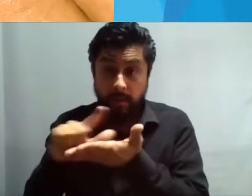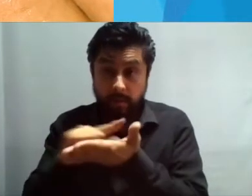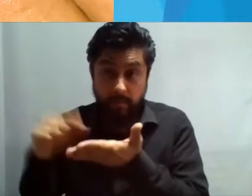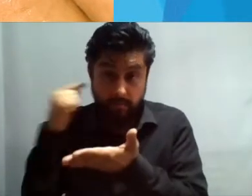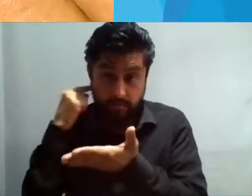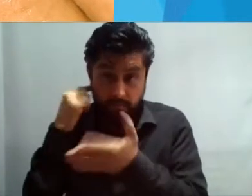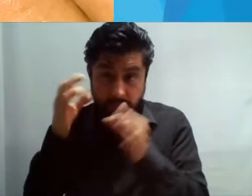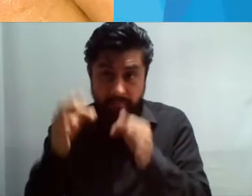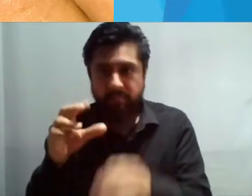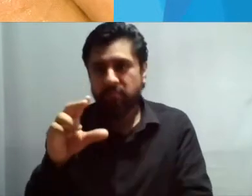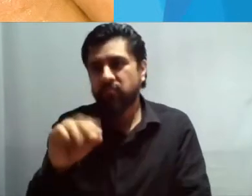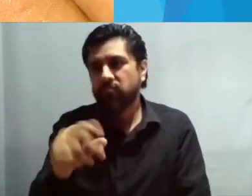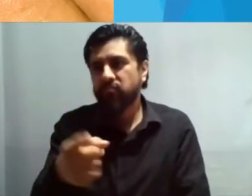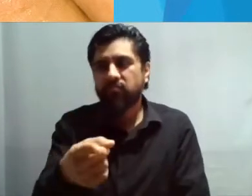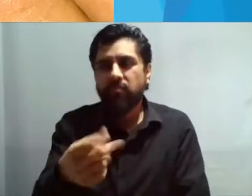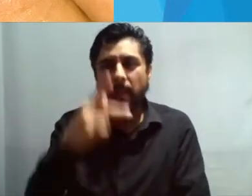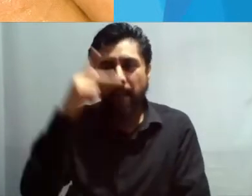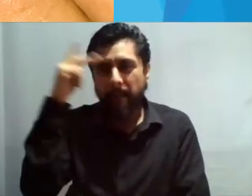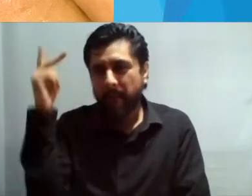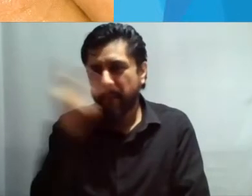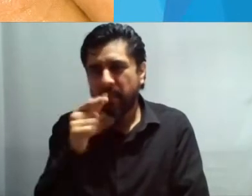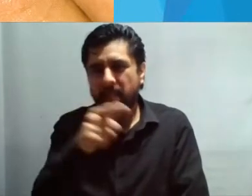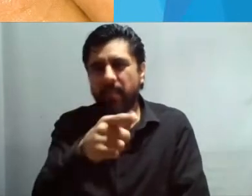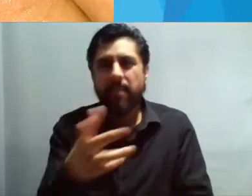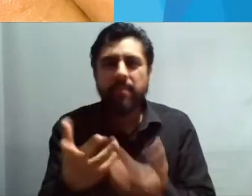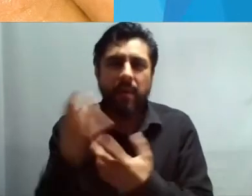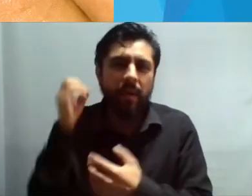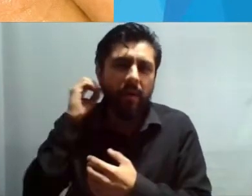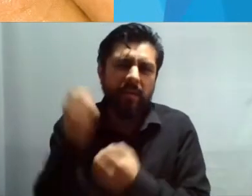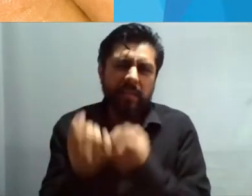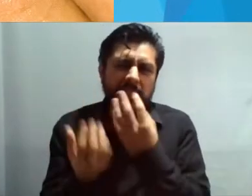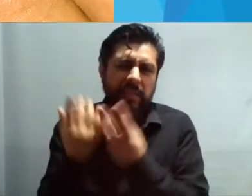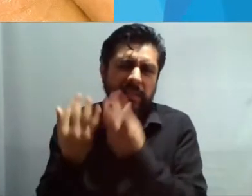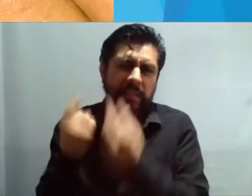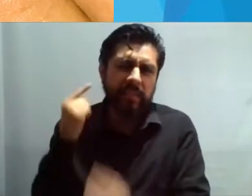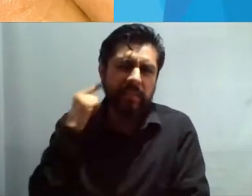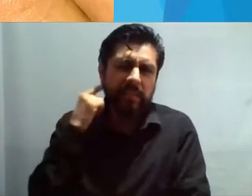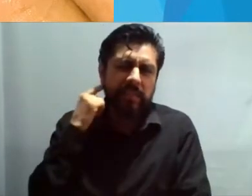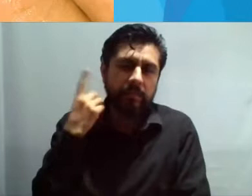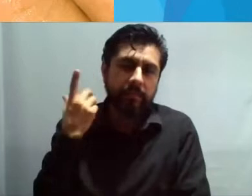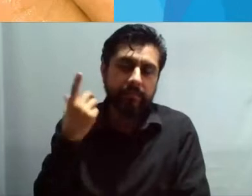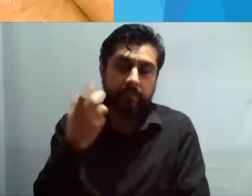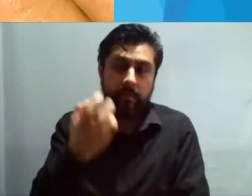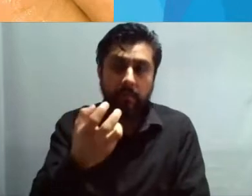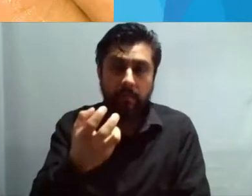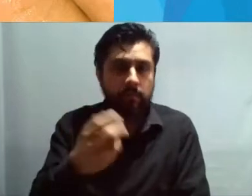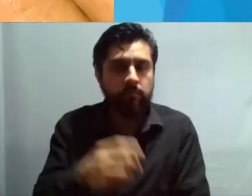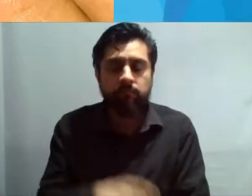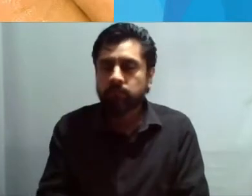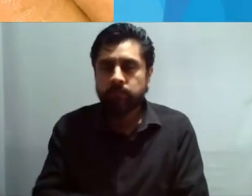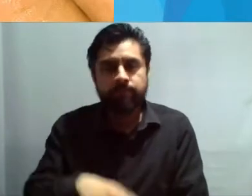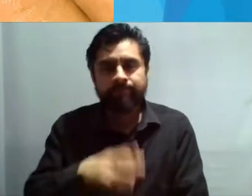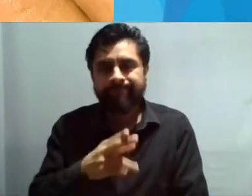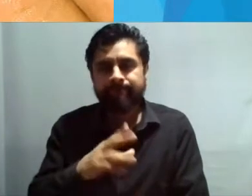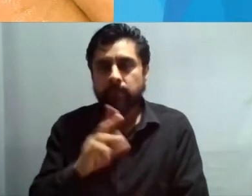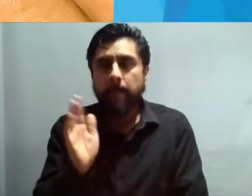y salió con una quemadura muy importante. Es decir, esto tampoco es adecuado hacerlo.